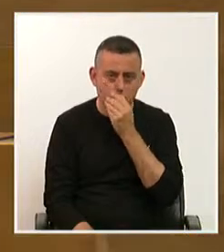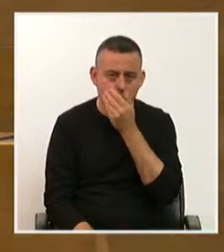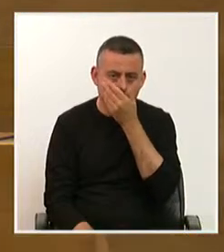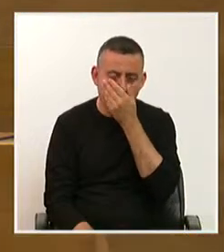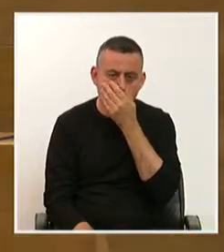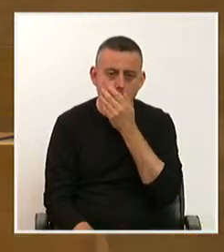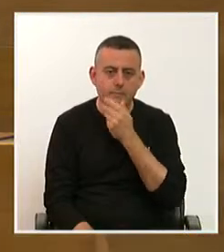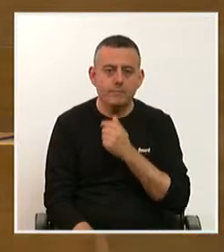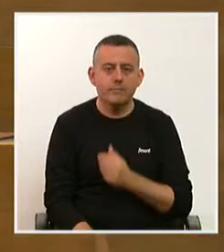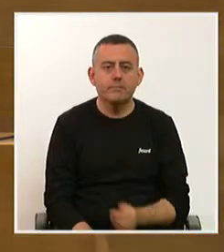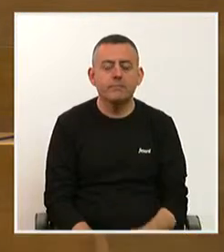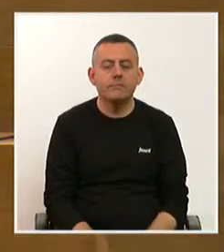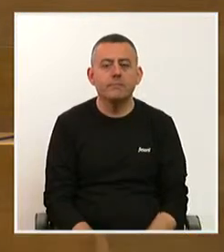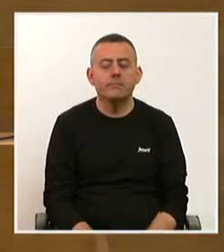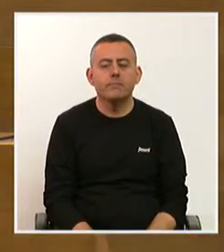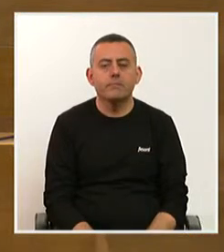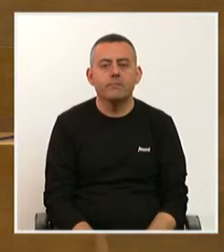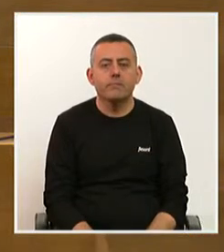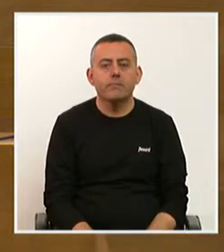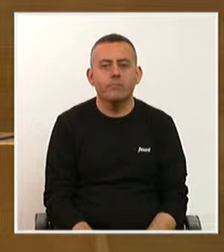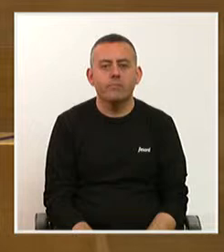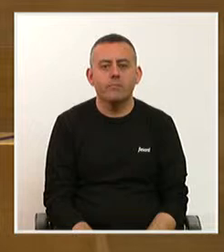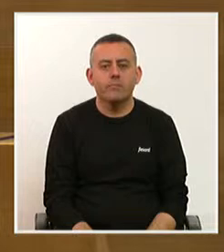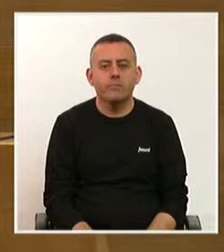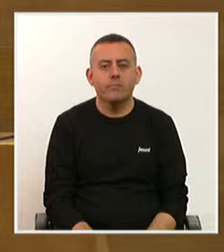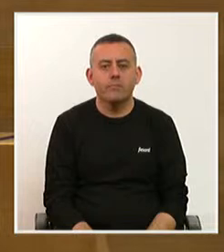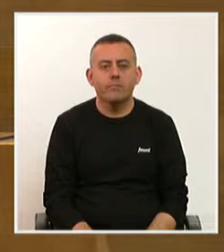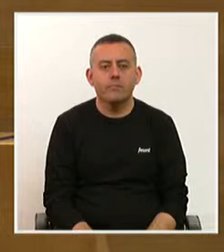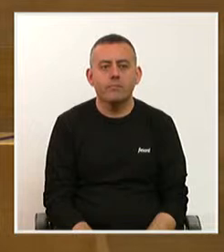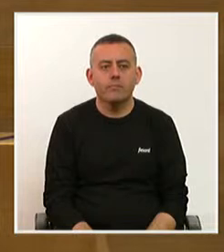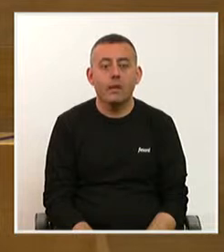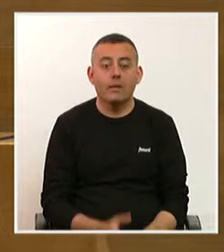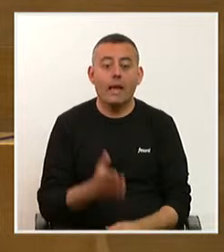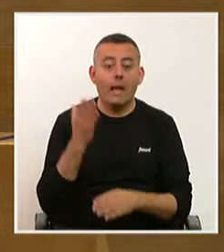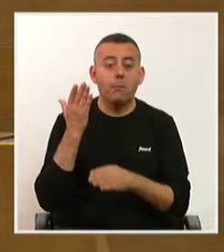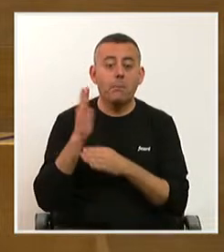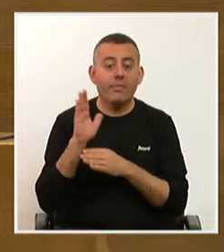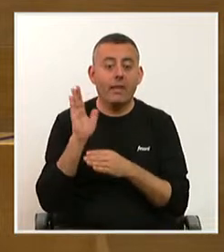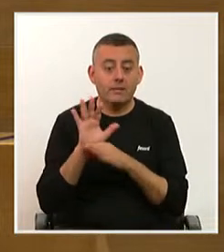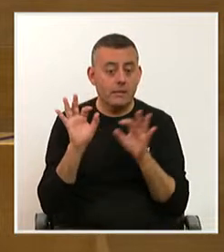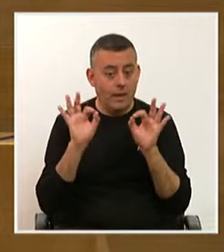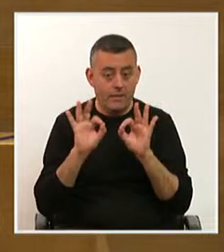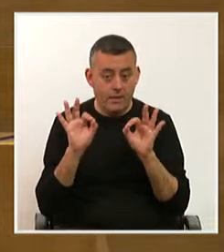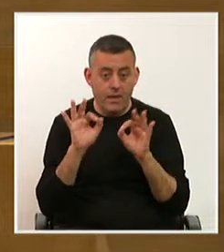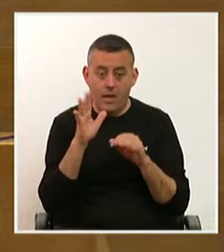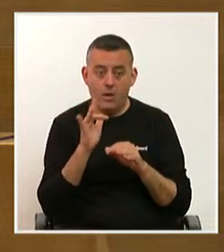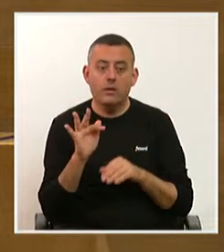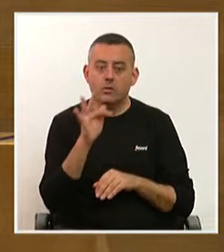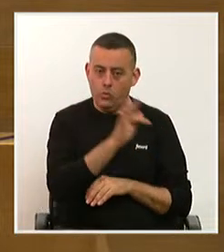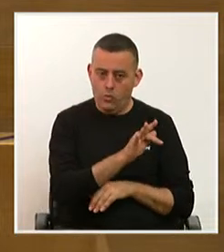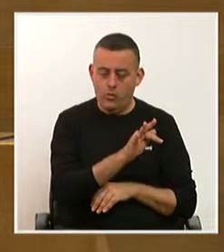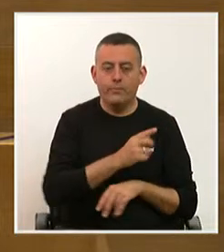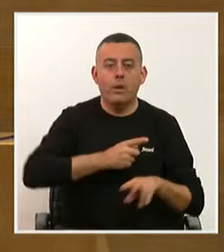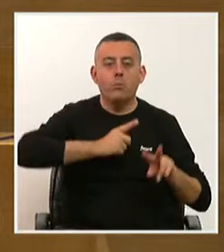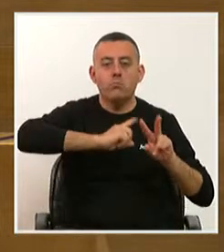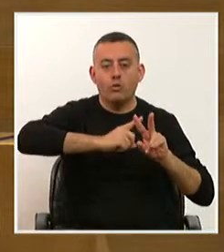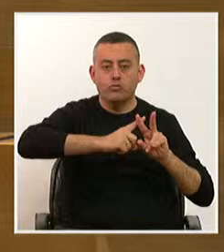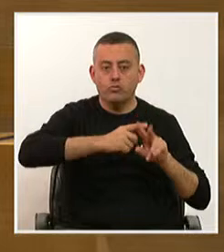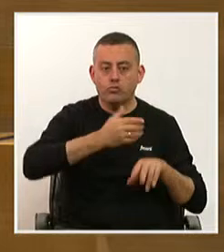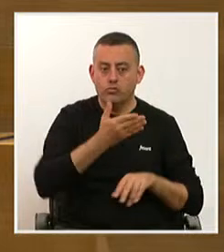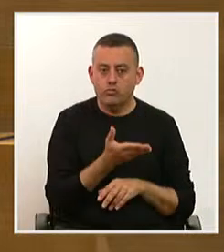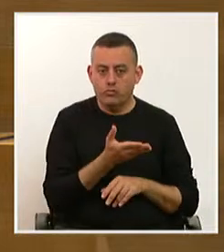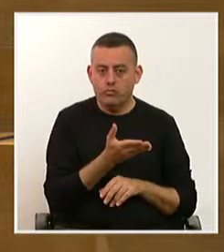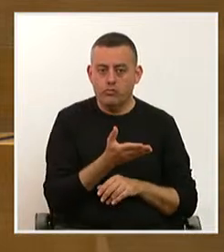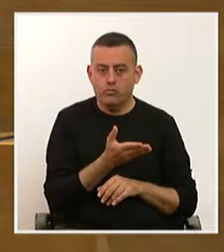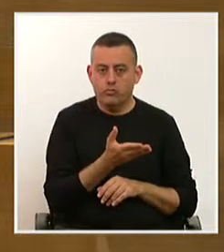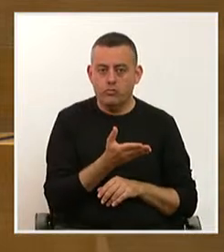gracias pasamos ahora a los grupos que no han presentado enmiendas por el grupo parlamentario vox cortes valencianas tiene